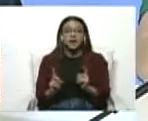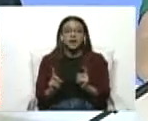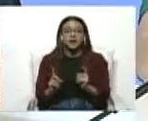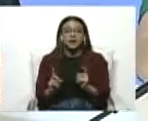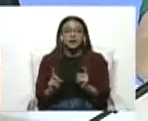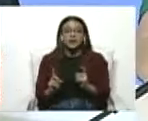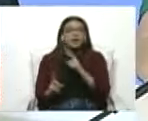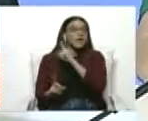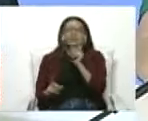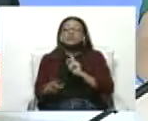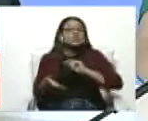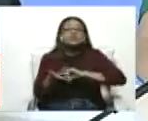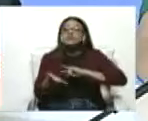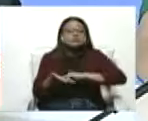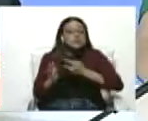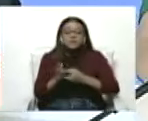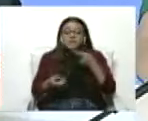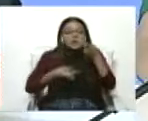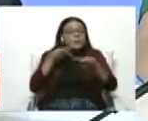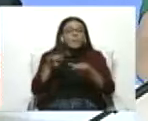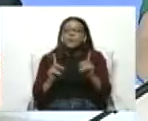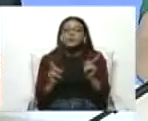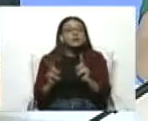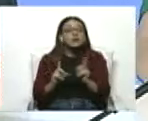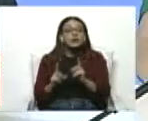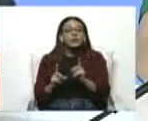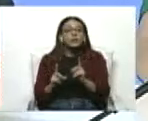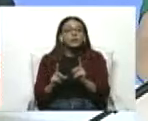Dejaron de ser políticos.